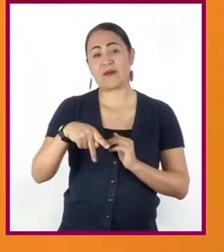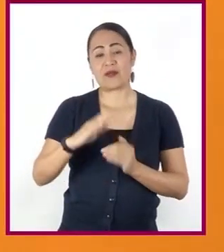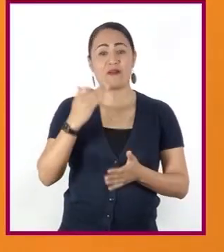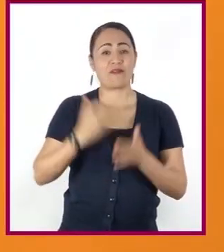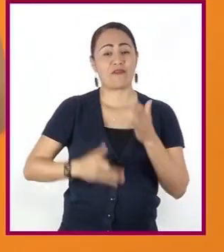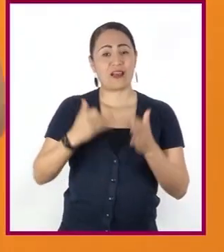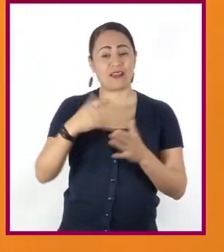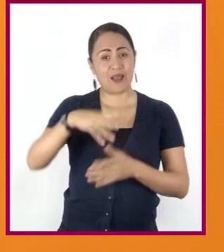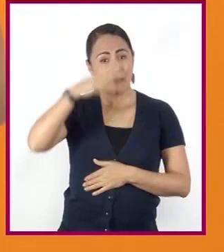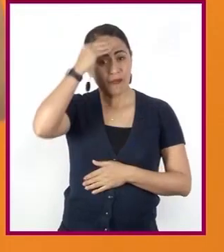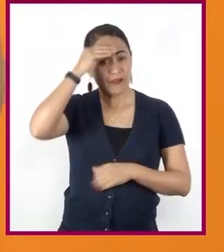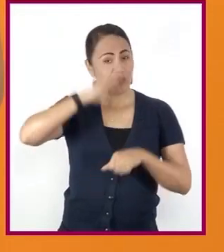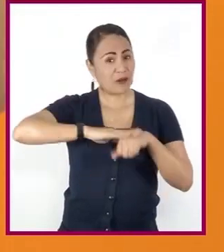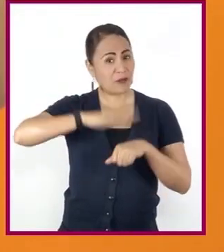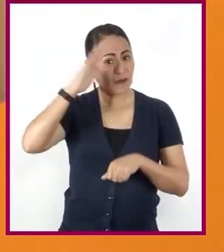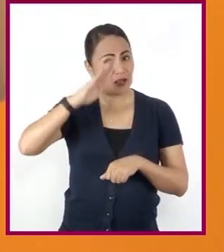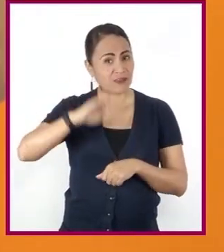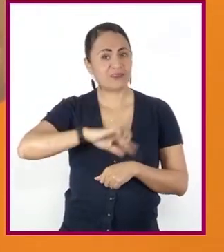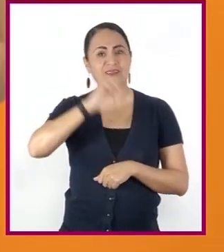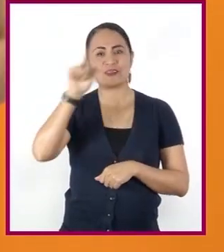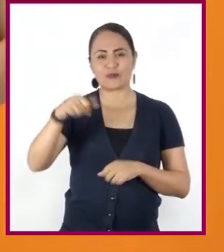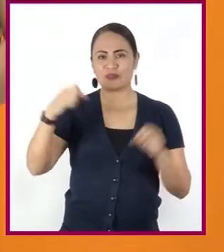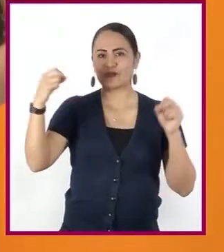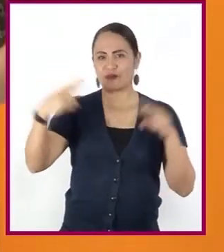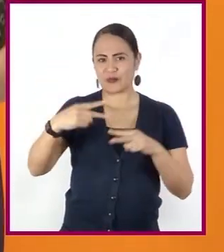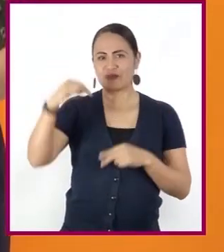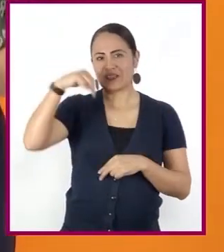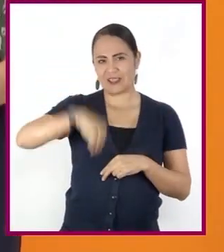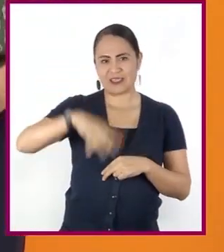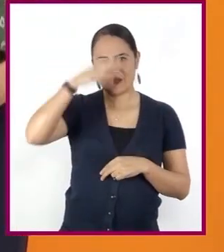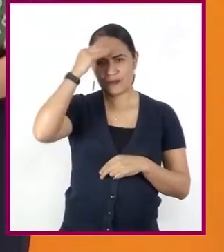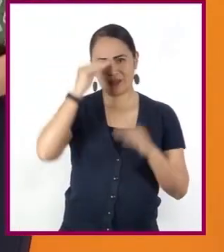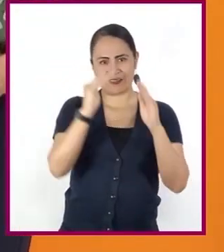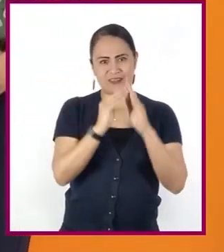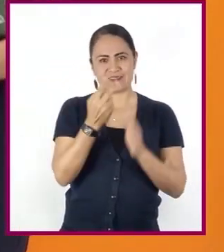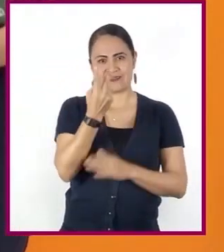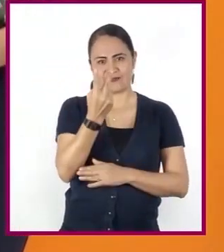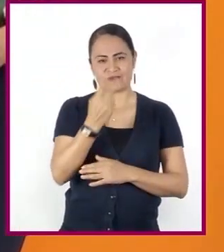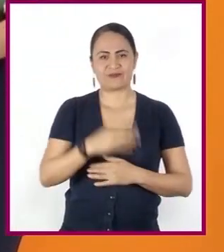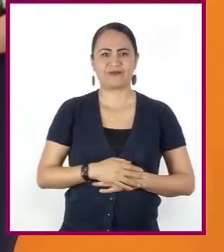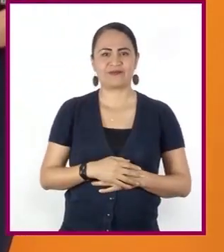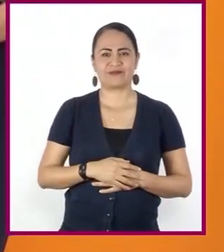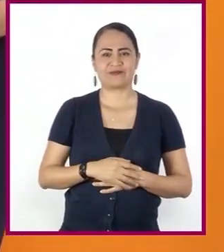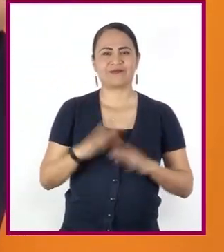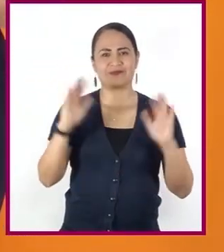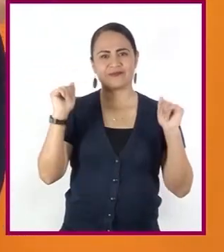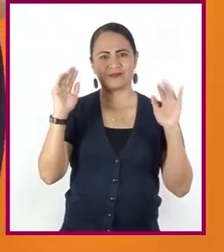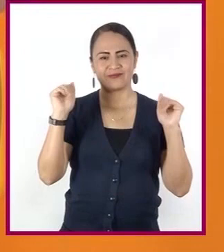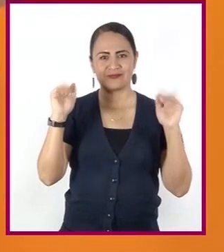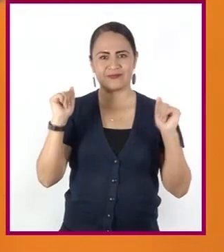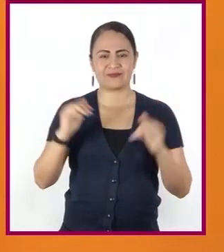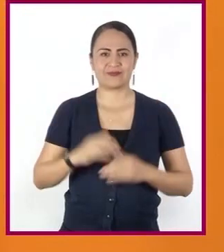explorar y descubrir, así que nos vemos pronto aquí en Aprende en Casa 2. ¡Hasta la próxima!